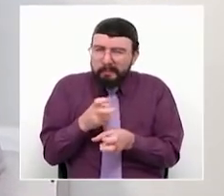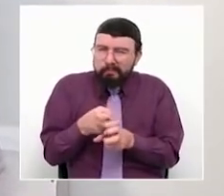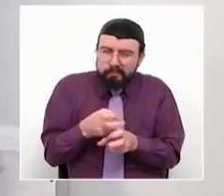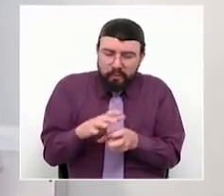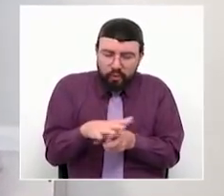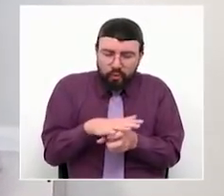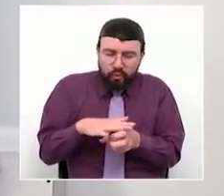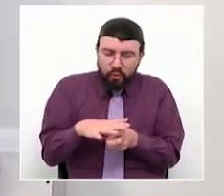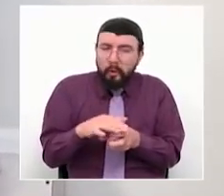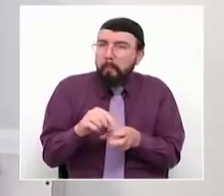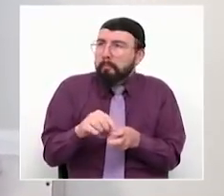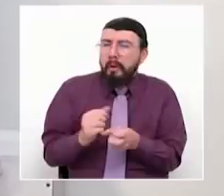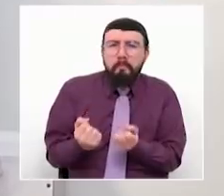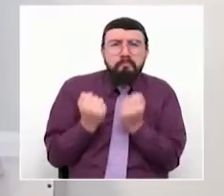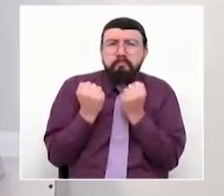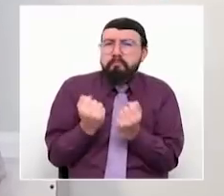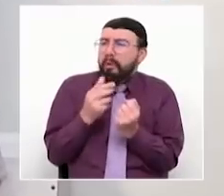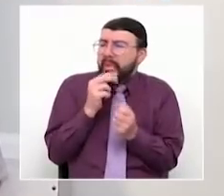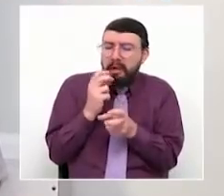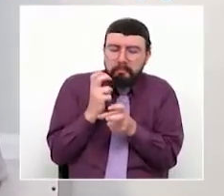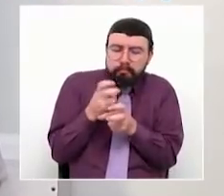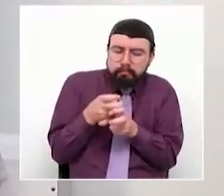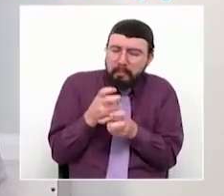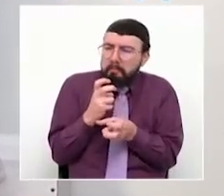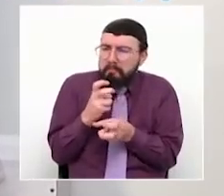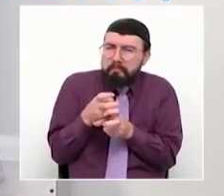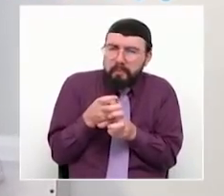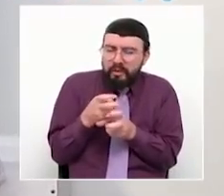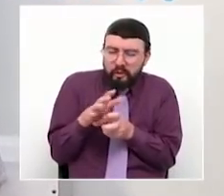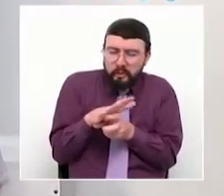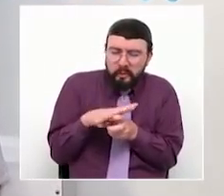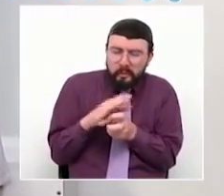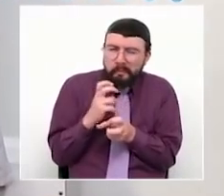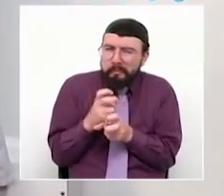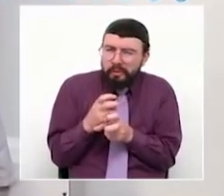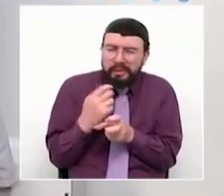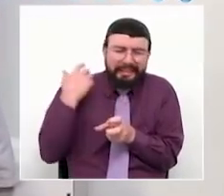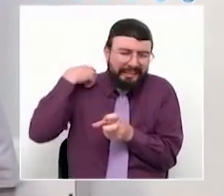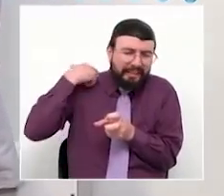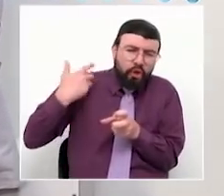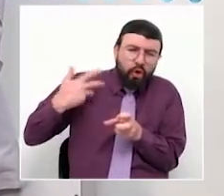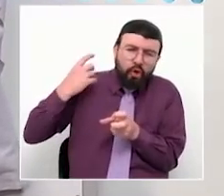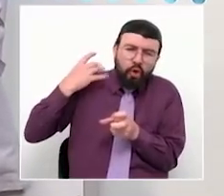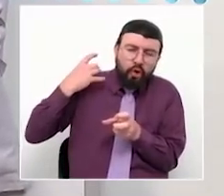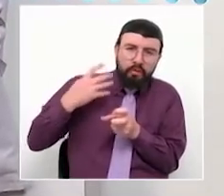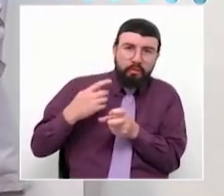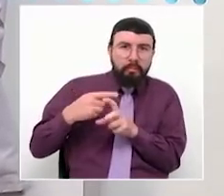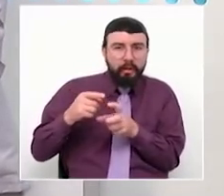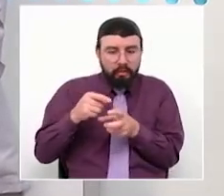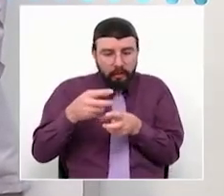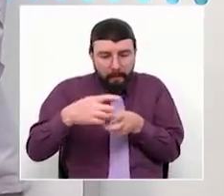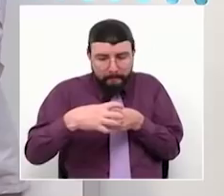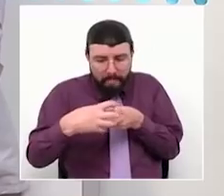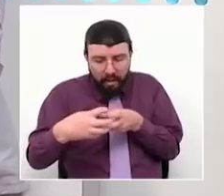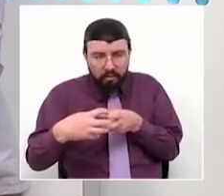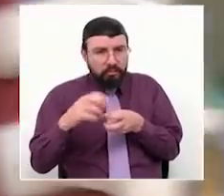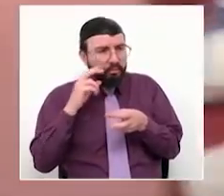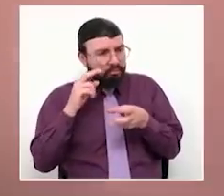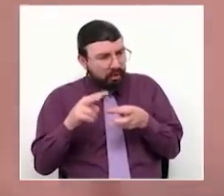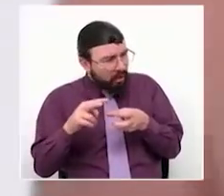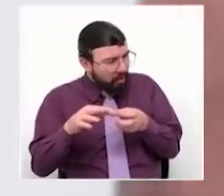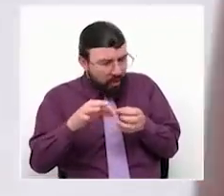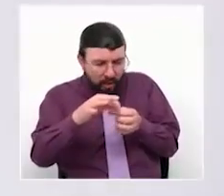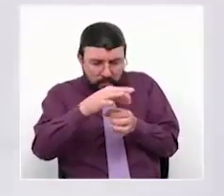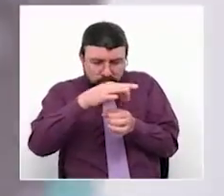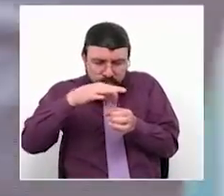¿cierto? Porque no tiene cómo sostenerse acá. Entonces, va a hacer una compresión. Pero si sacamos esto, ¿qué vemos que hay en la